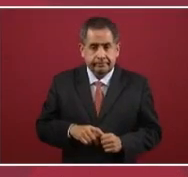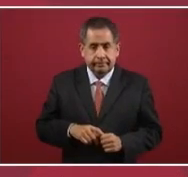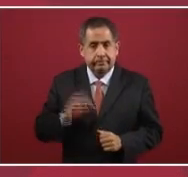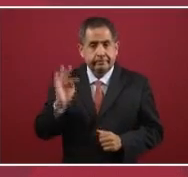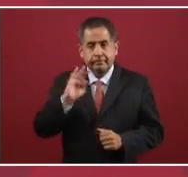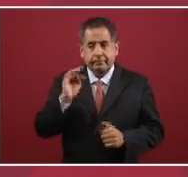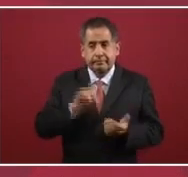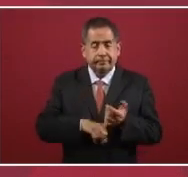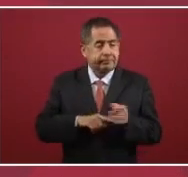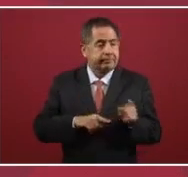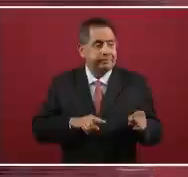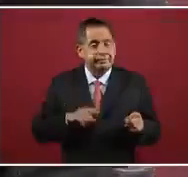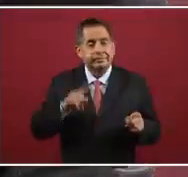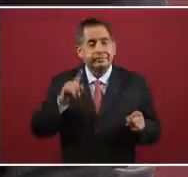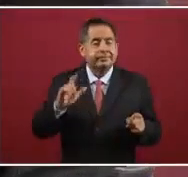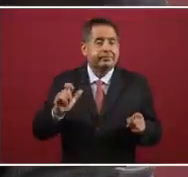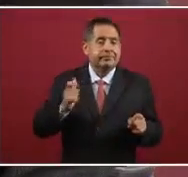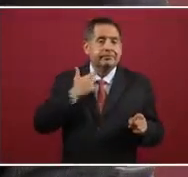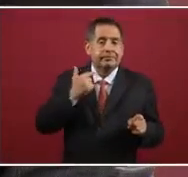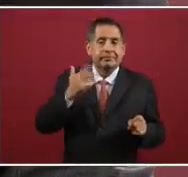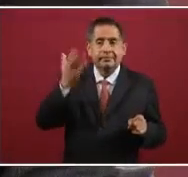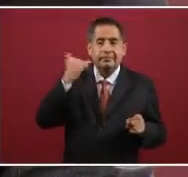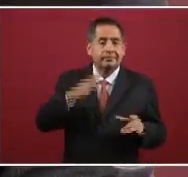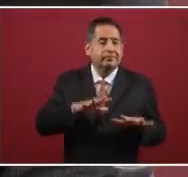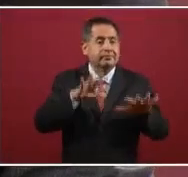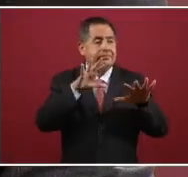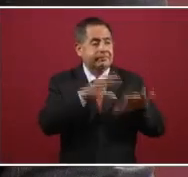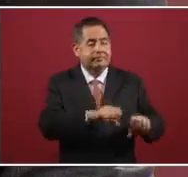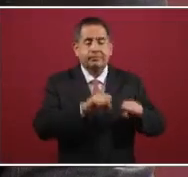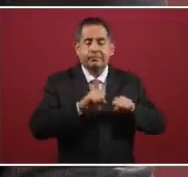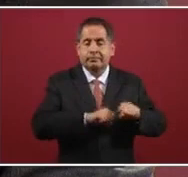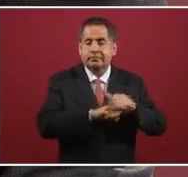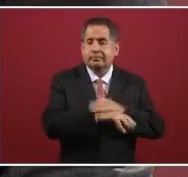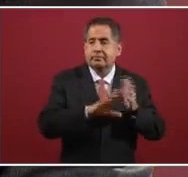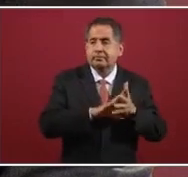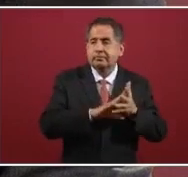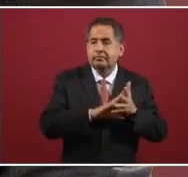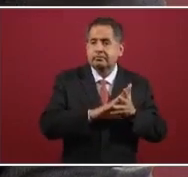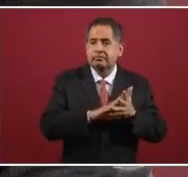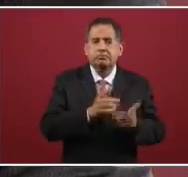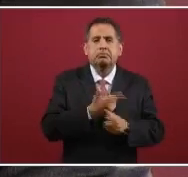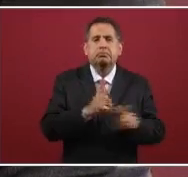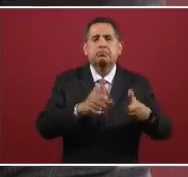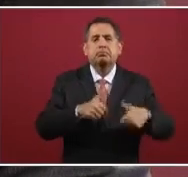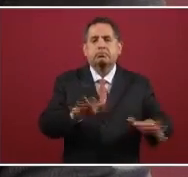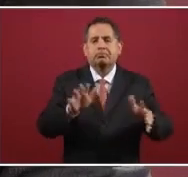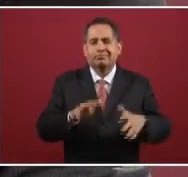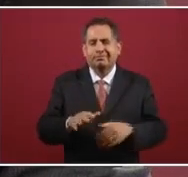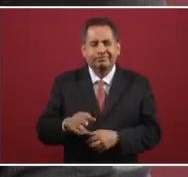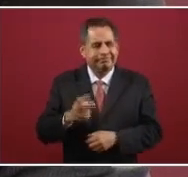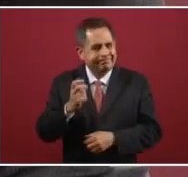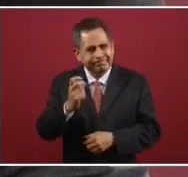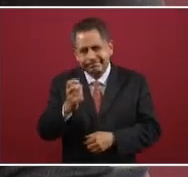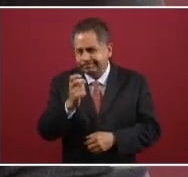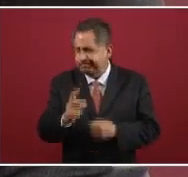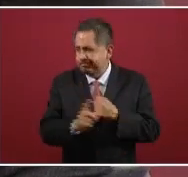ya habían sido detenidos y se les dejó en libertad. Ahí hay un problema